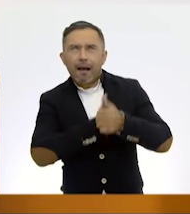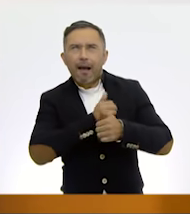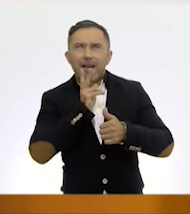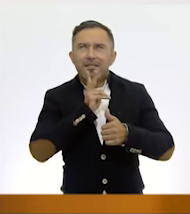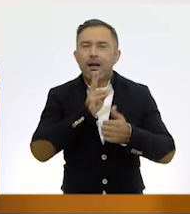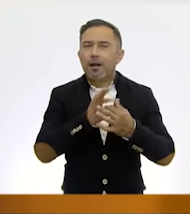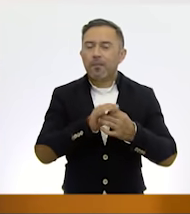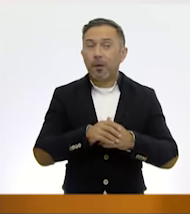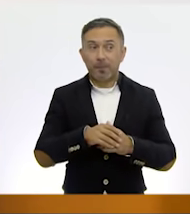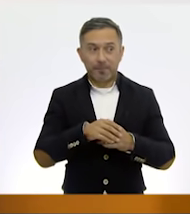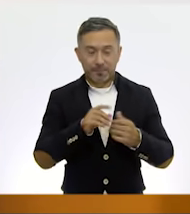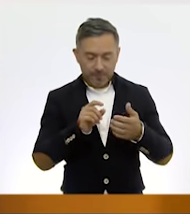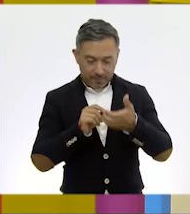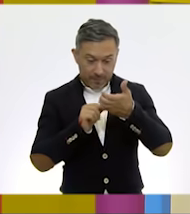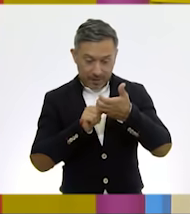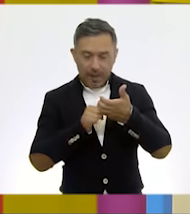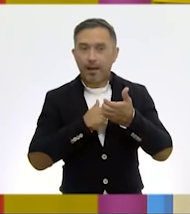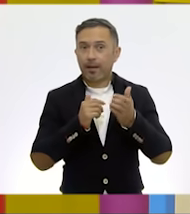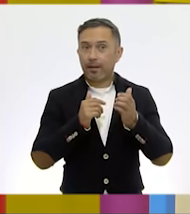Casa.